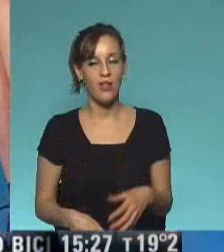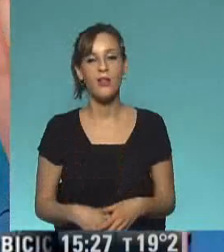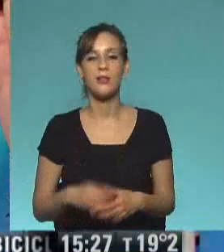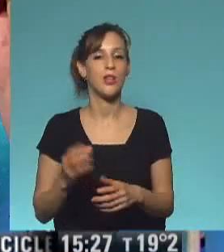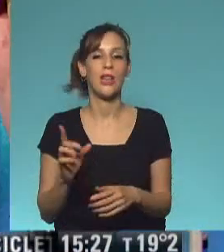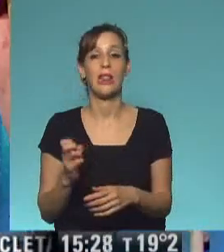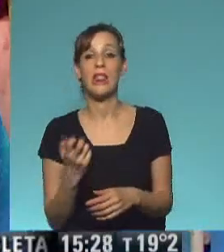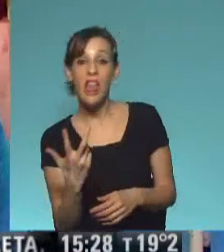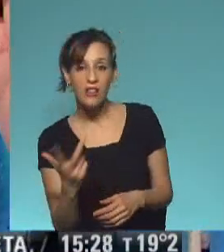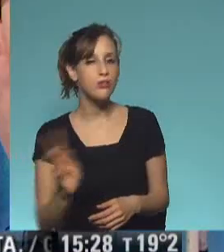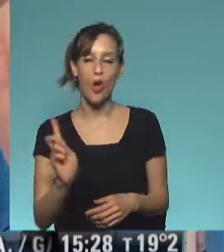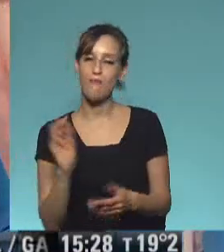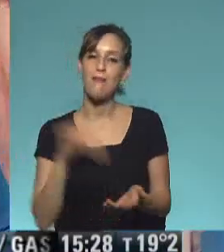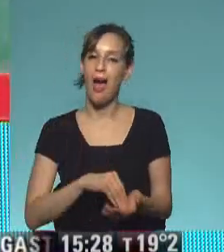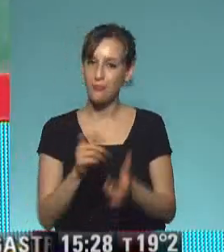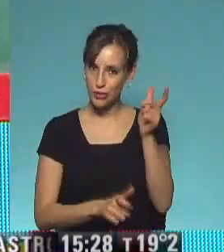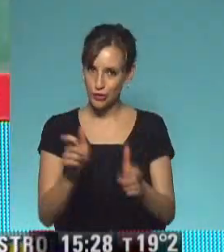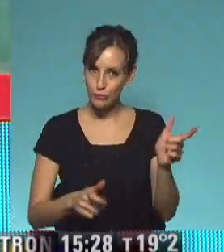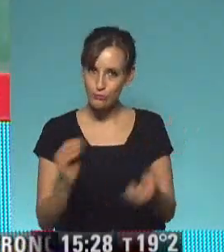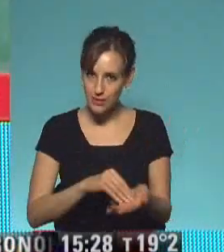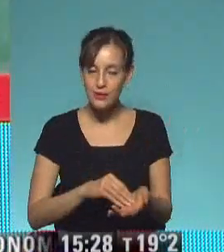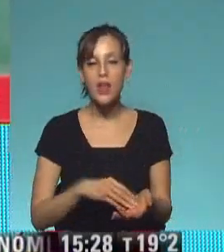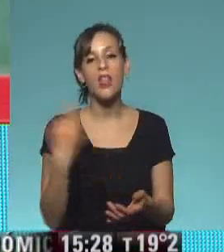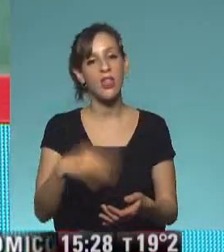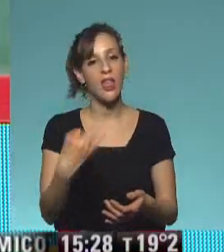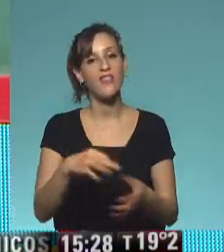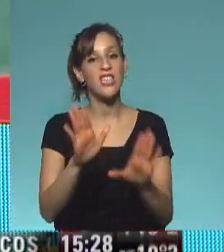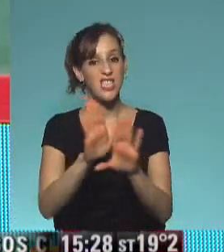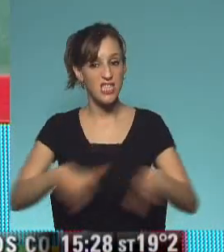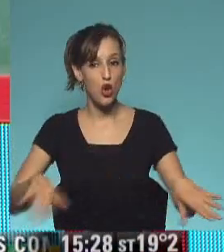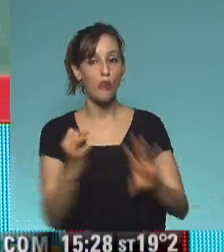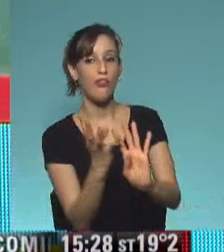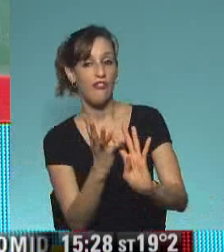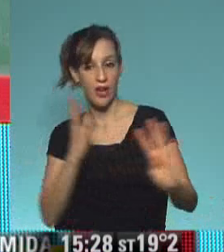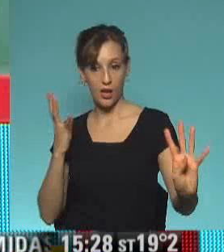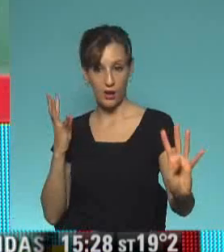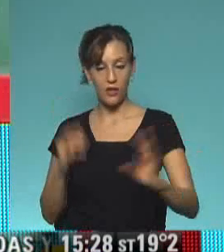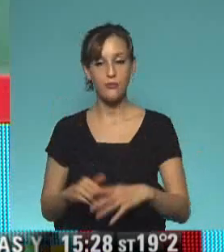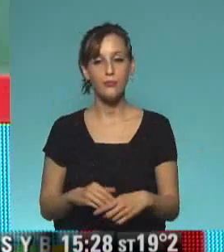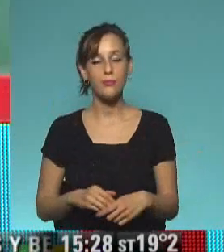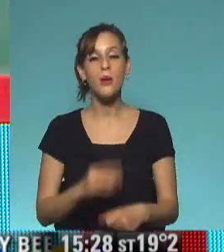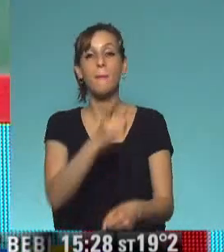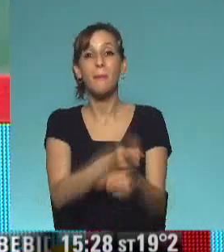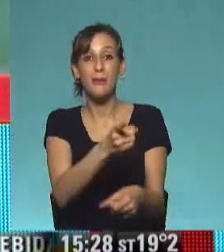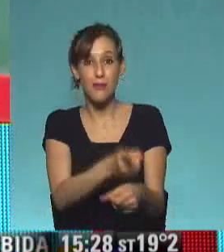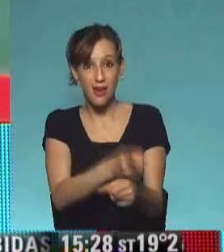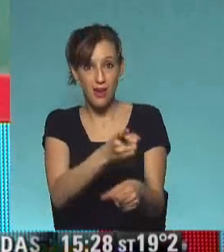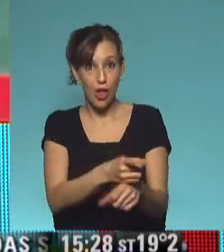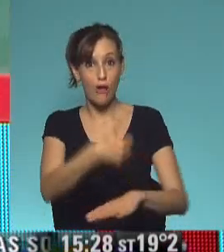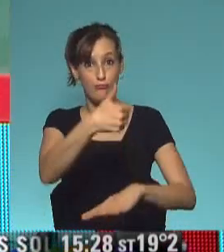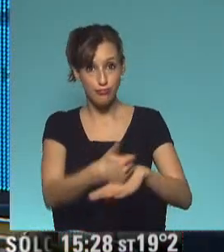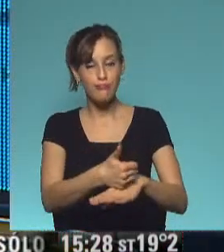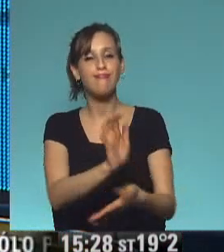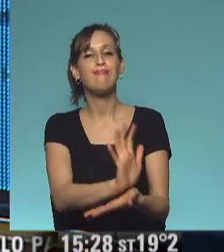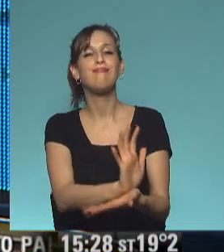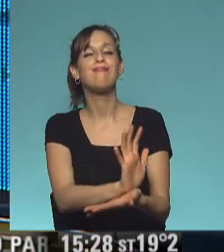alcanzar. No, bueno. Bueno, se juega así. Hay que hacer una fila de chicos y de chicas, ¿no? Sí. El primero de la fila es la cabeza del dragón.